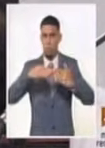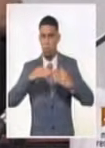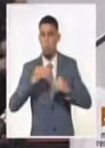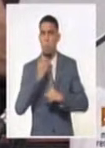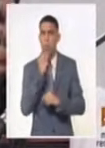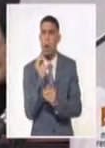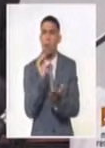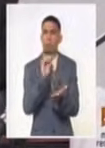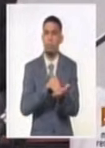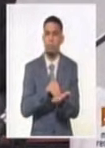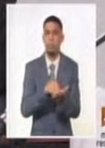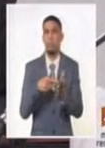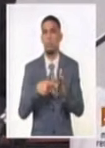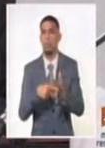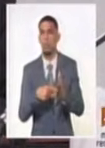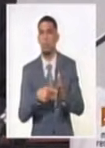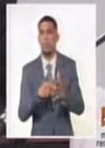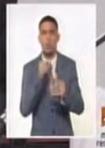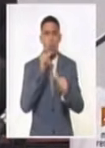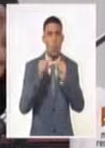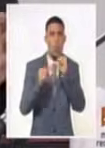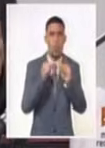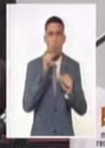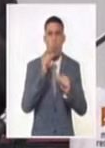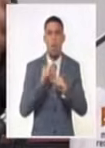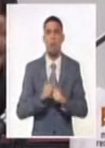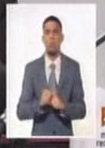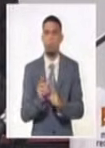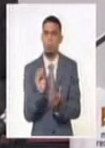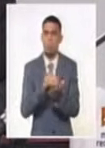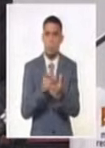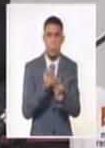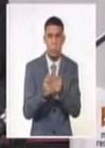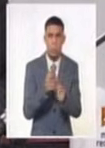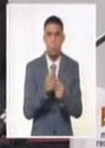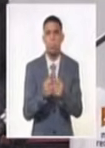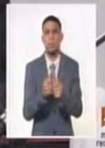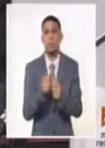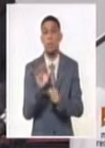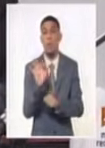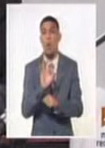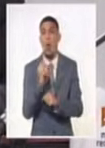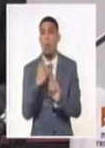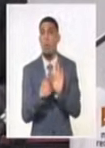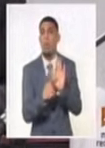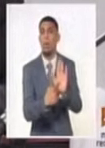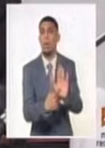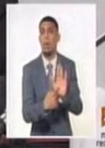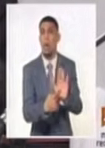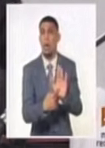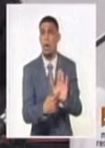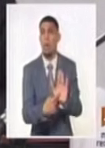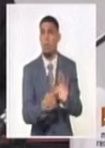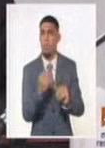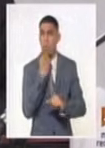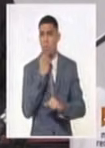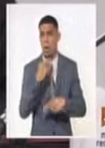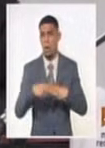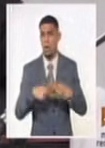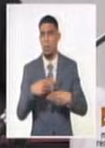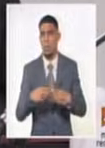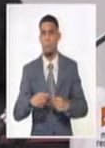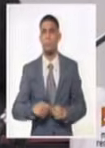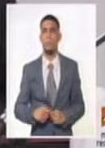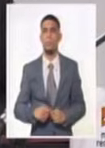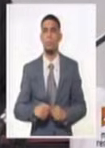opiniones, seguir dando sugerencias y mostrando también cosas que están pasando y que son loables, que las conozca todo nuestro país.